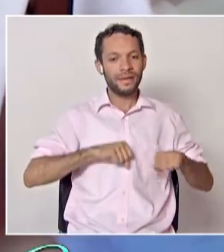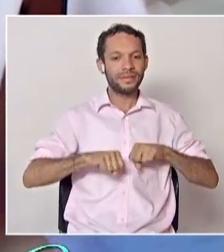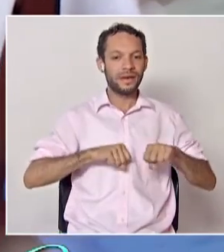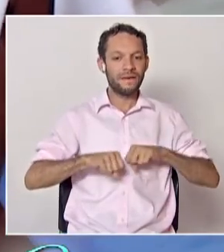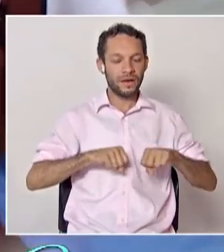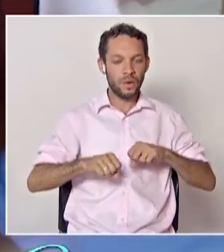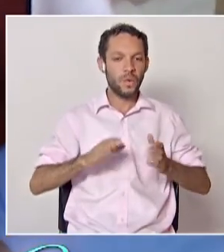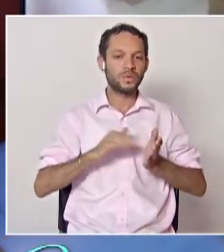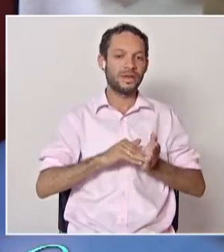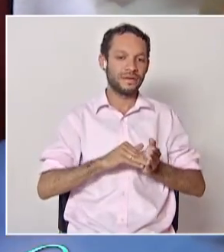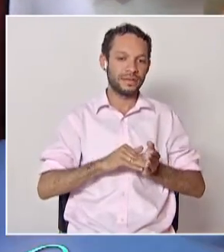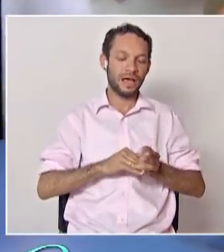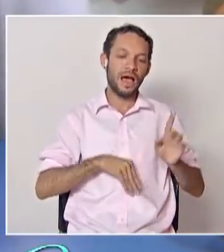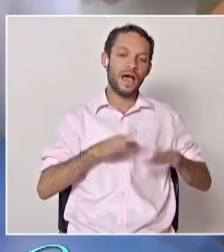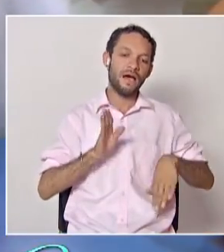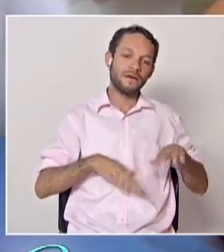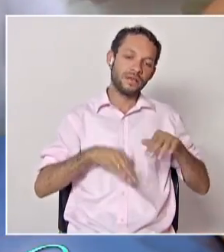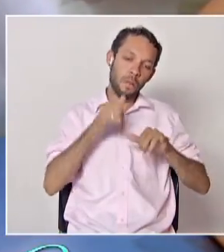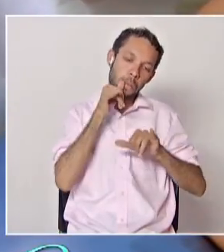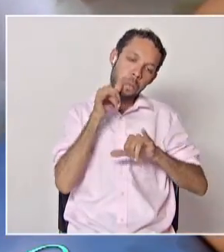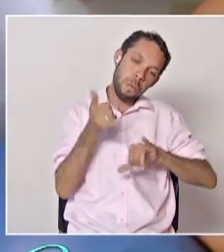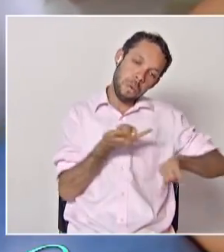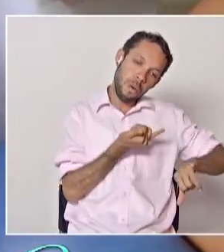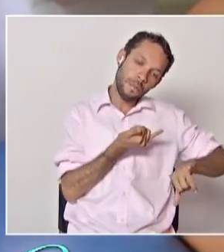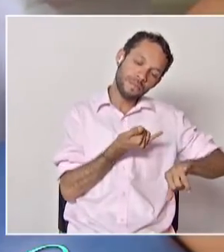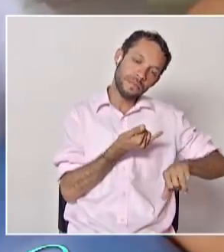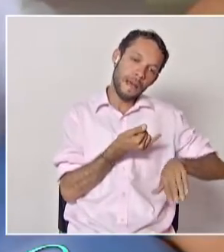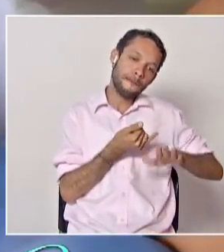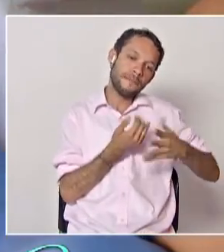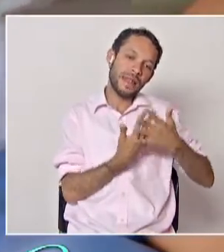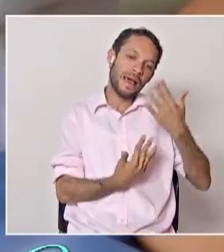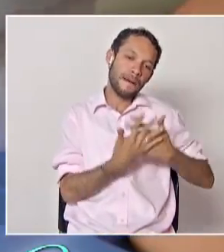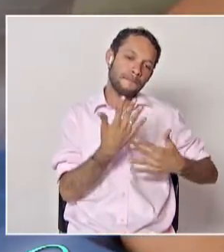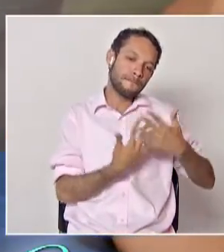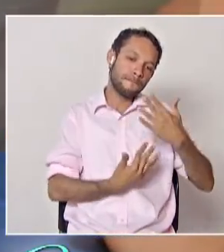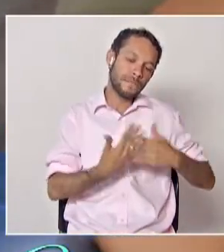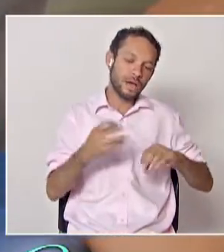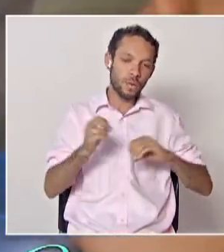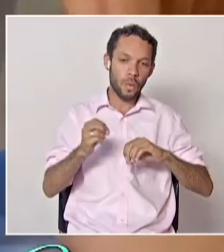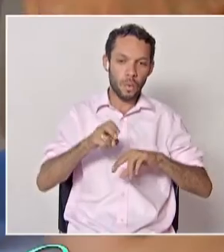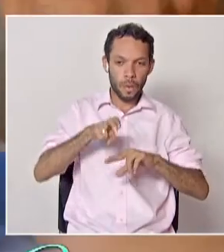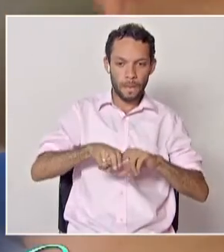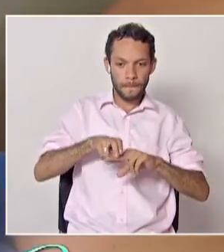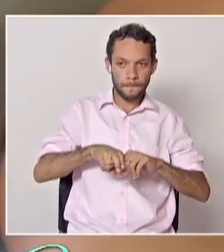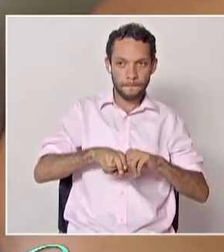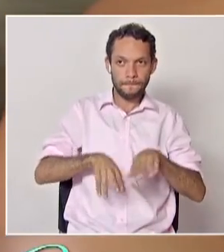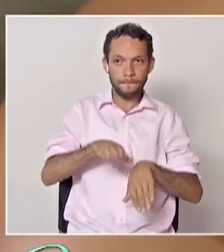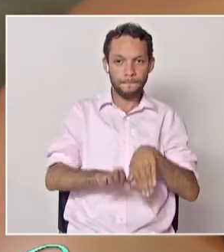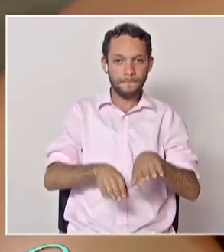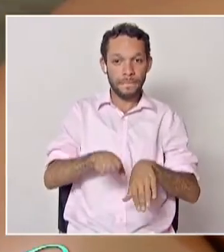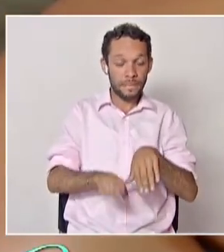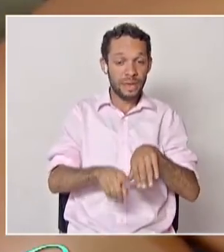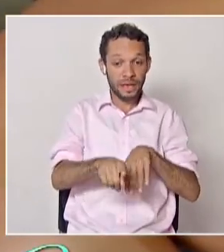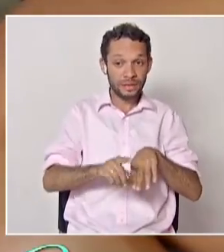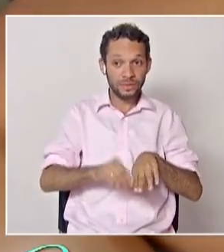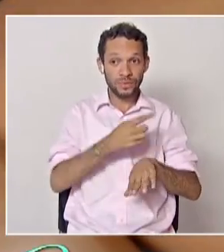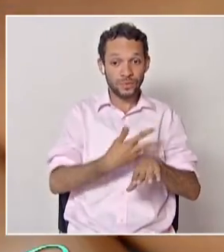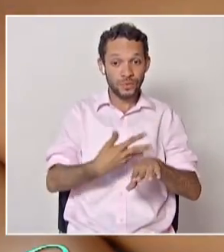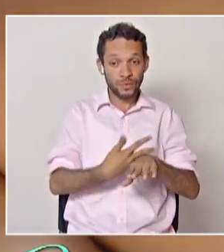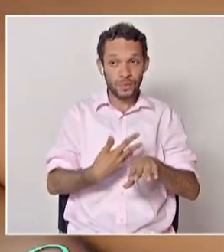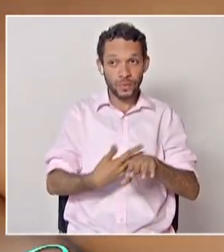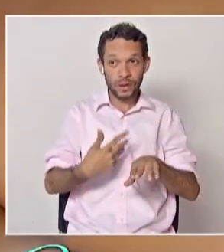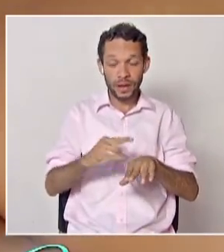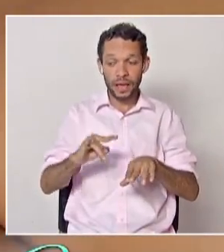es donde empieza el proceso de autosanación. Porque es que el cuerpo, así como pega el hueso y produce la piel y produce sangre después de